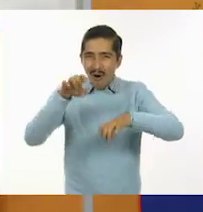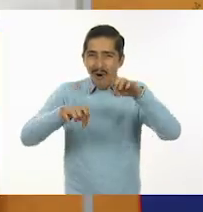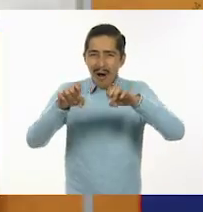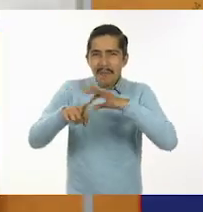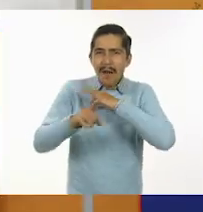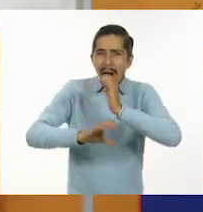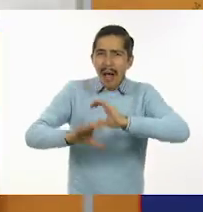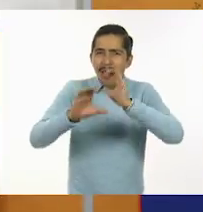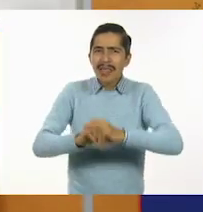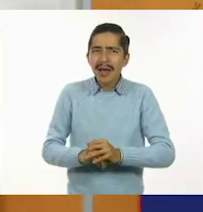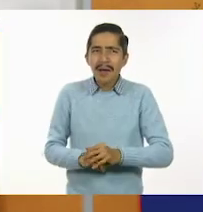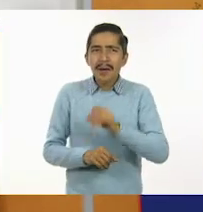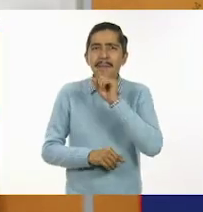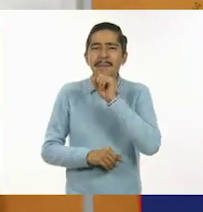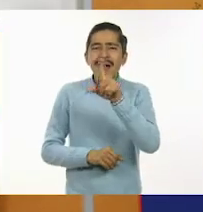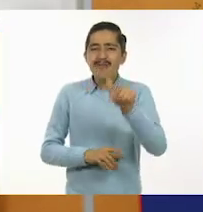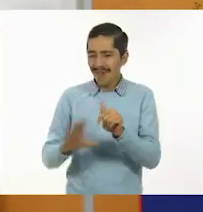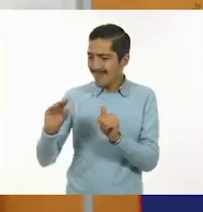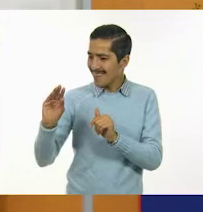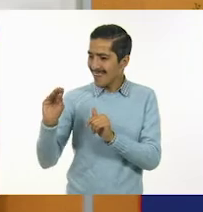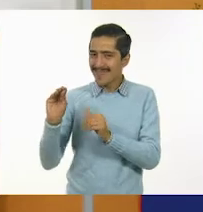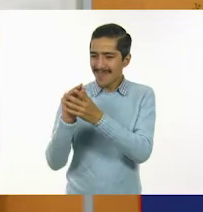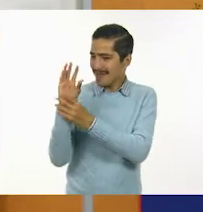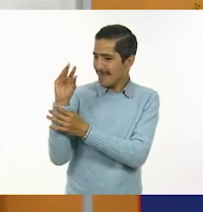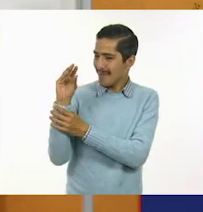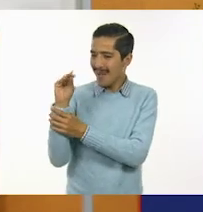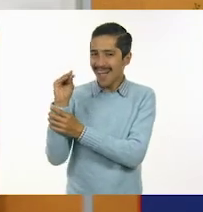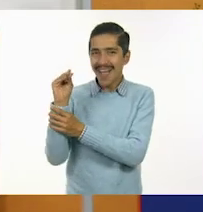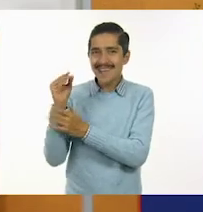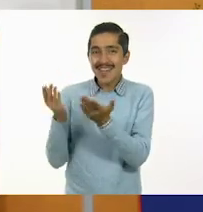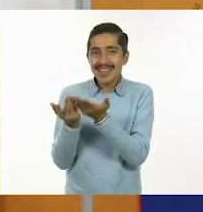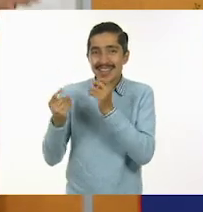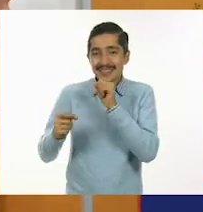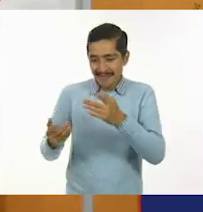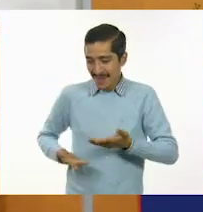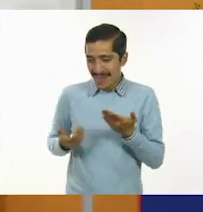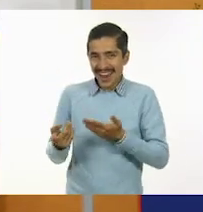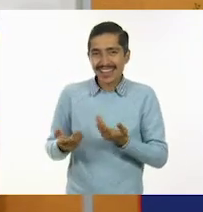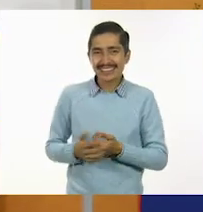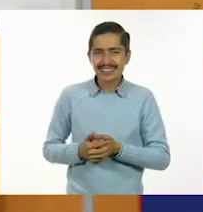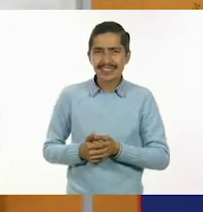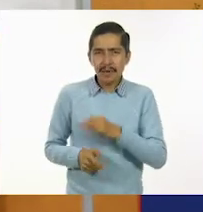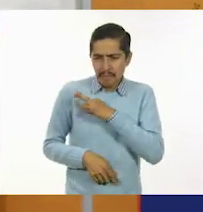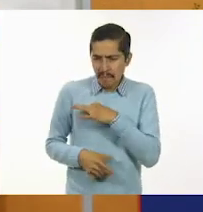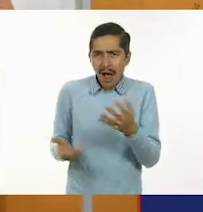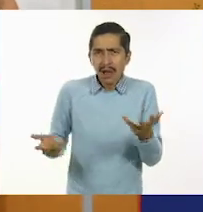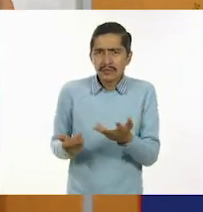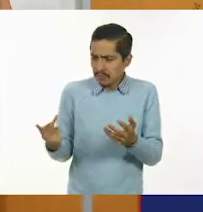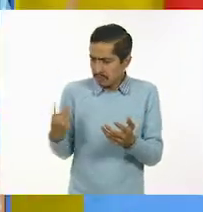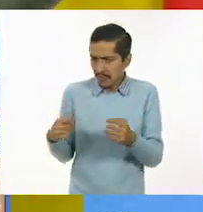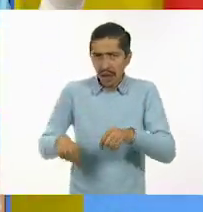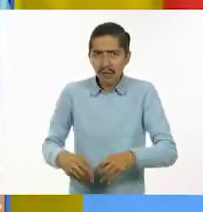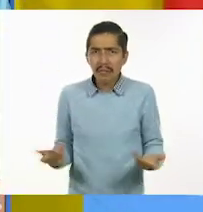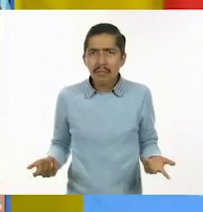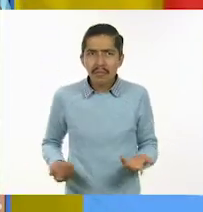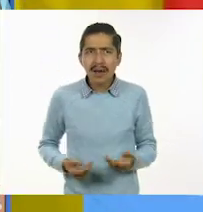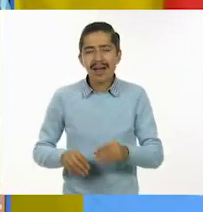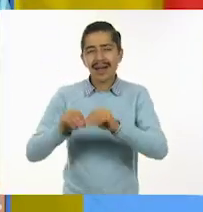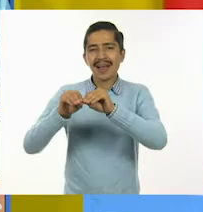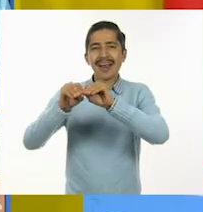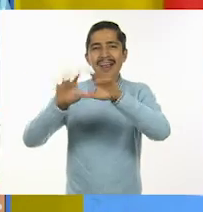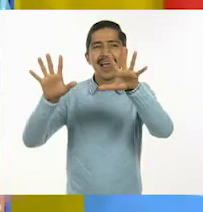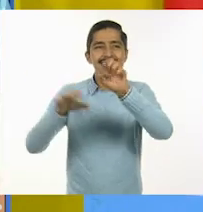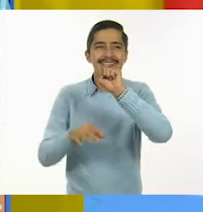cantar y además después movieron los muñequitos ellos para que también bailaran. Entonces, ¿lo podemos hacer? ¿Lo podemos hacer tú y yo aquí? Pero